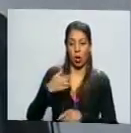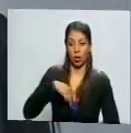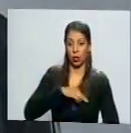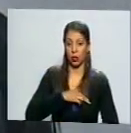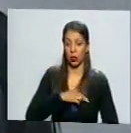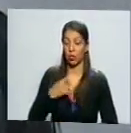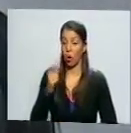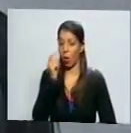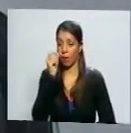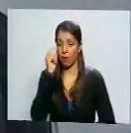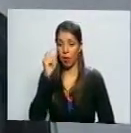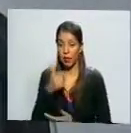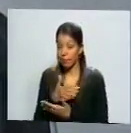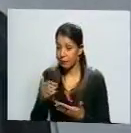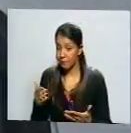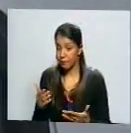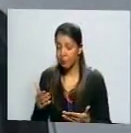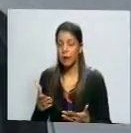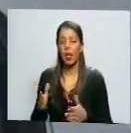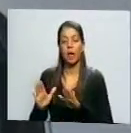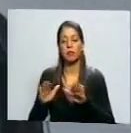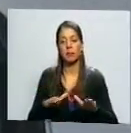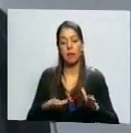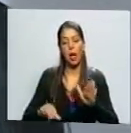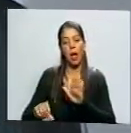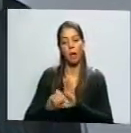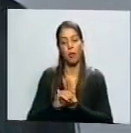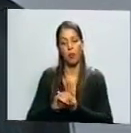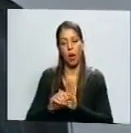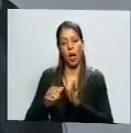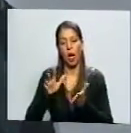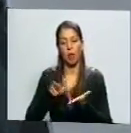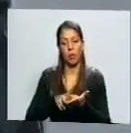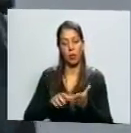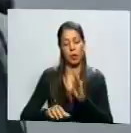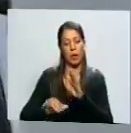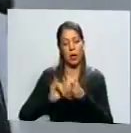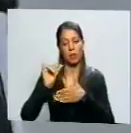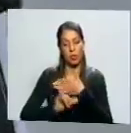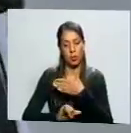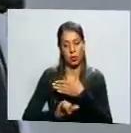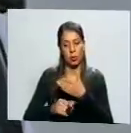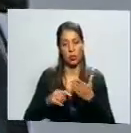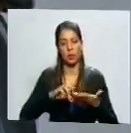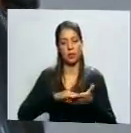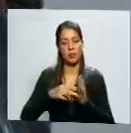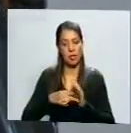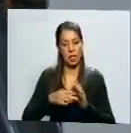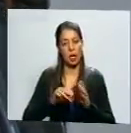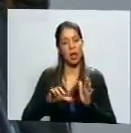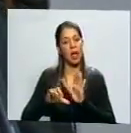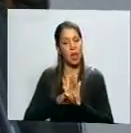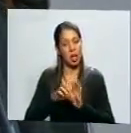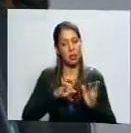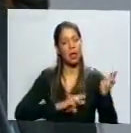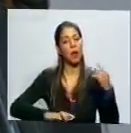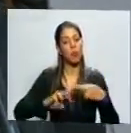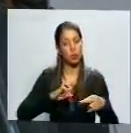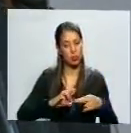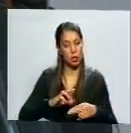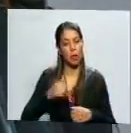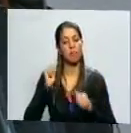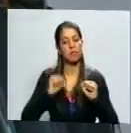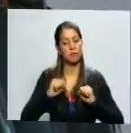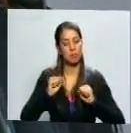y nosotras le demos el aval a este instrumento que sin duda es revolucionario. Y